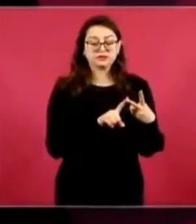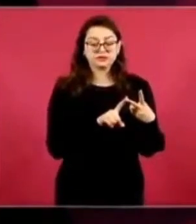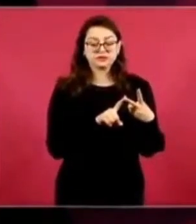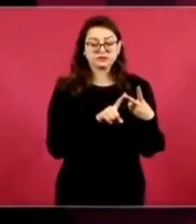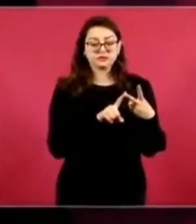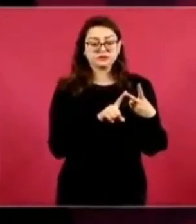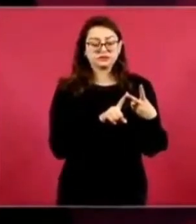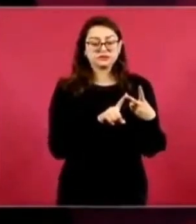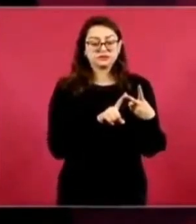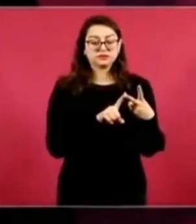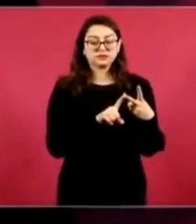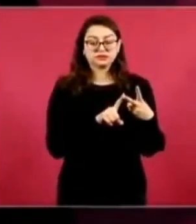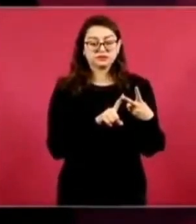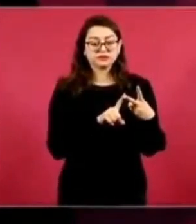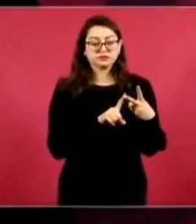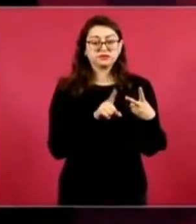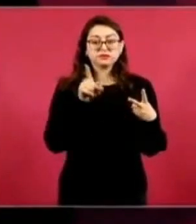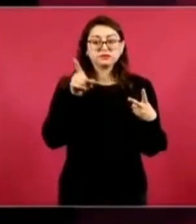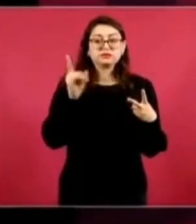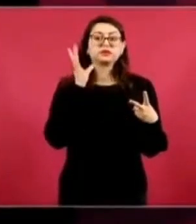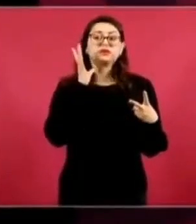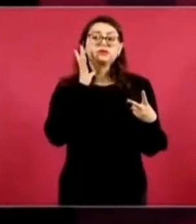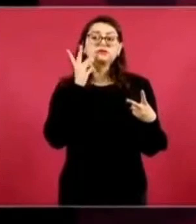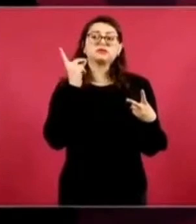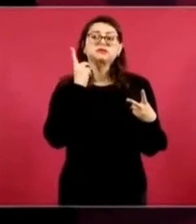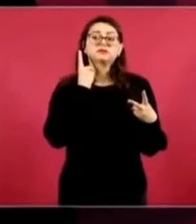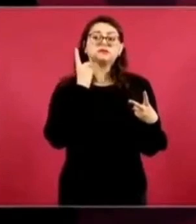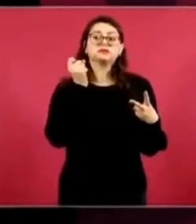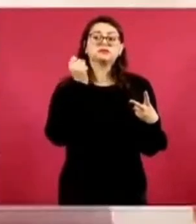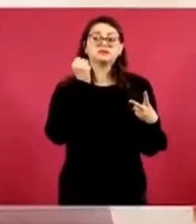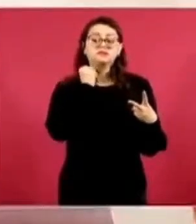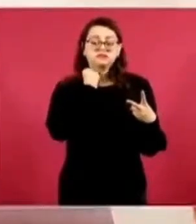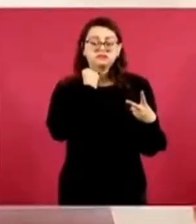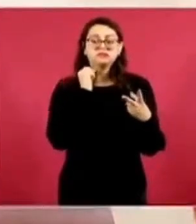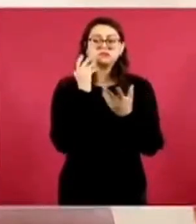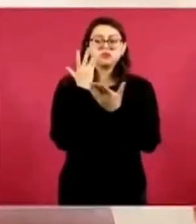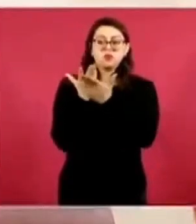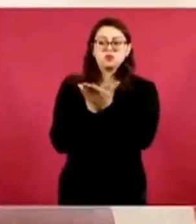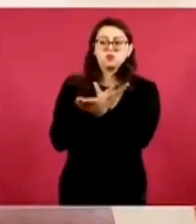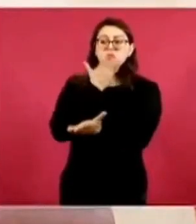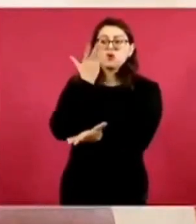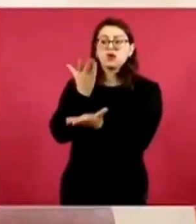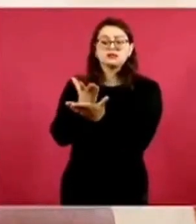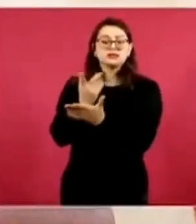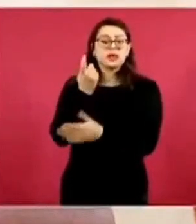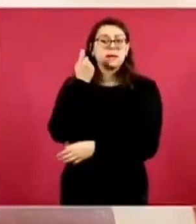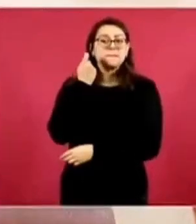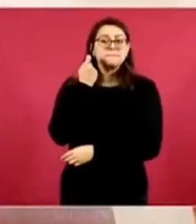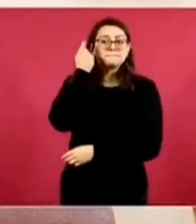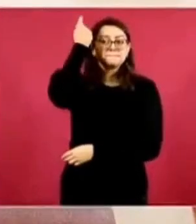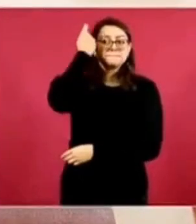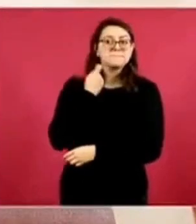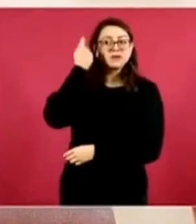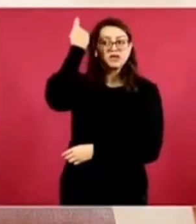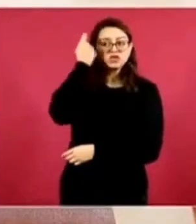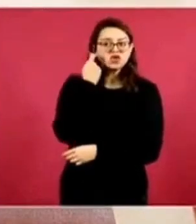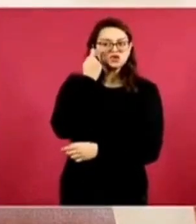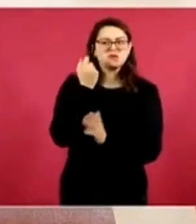envió al Congreso una reforma de pensiones en donde el trabajador,